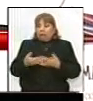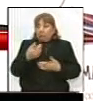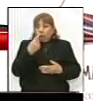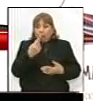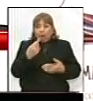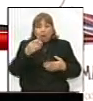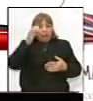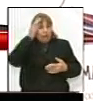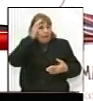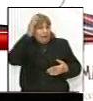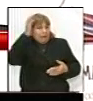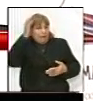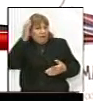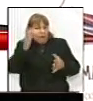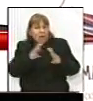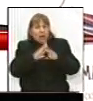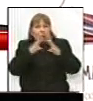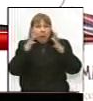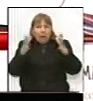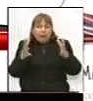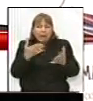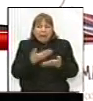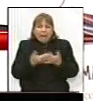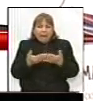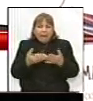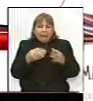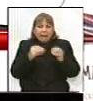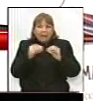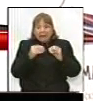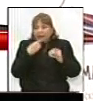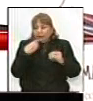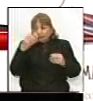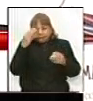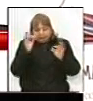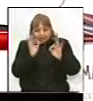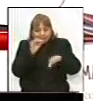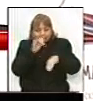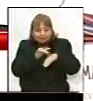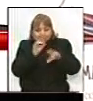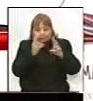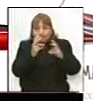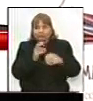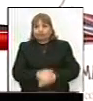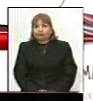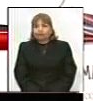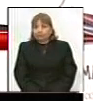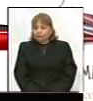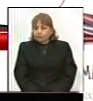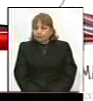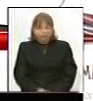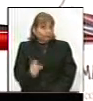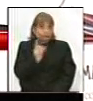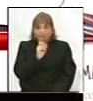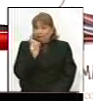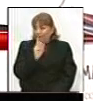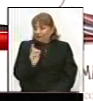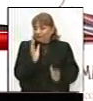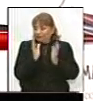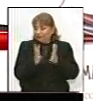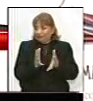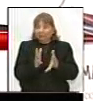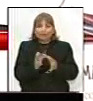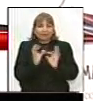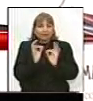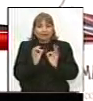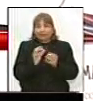probablemente una capacidad de mayor debate, reflexividad, de volver a tocar los temas, pero no dejarle esa exclusividad. Por eso es que